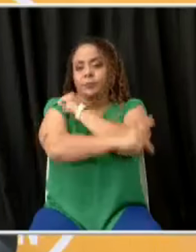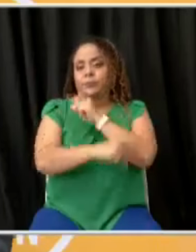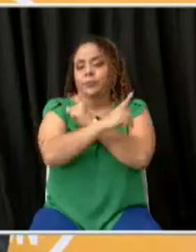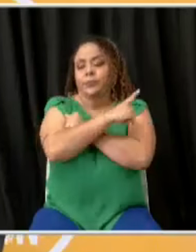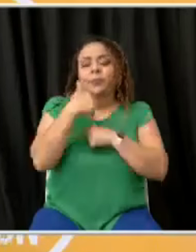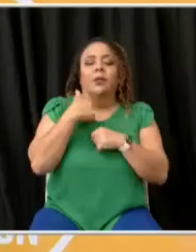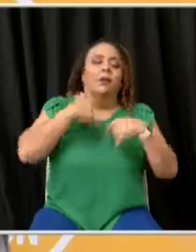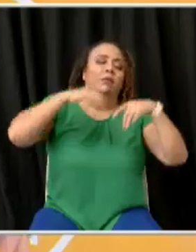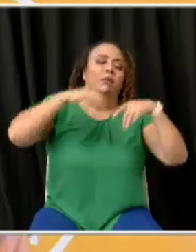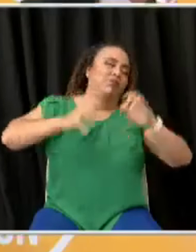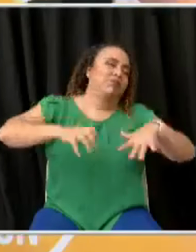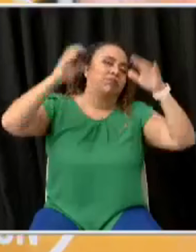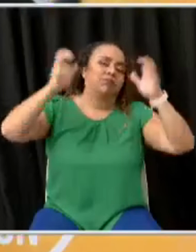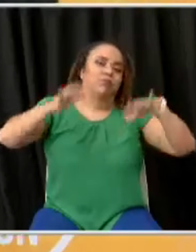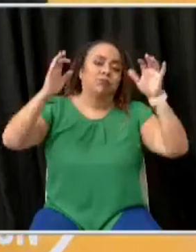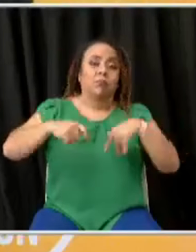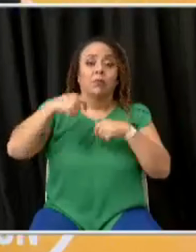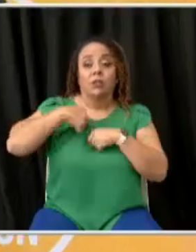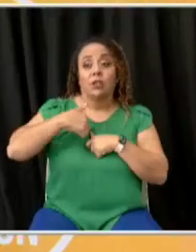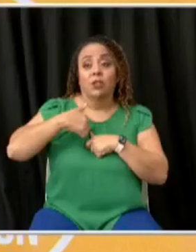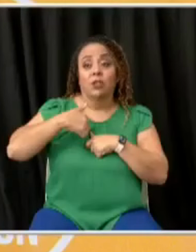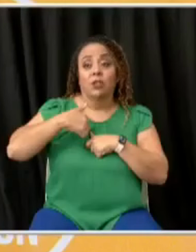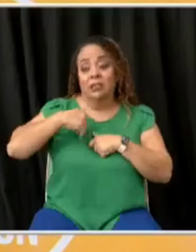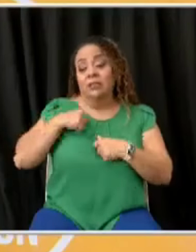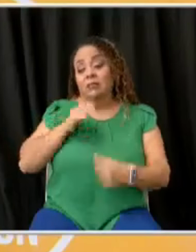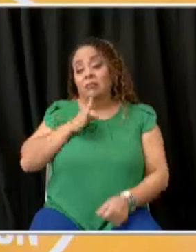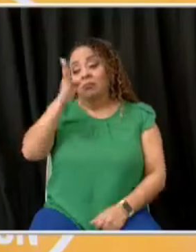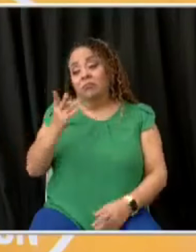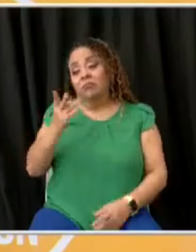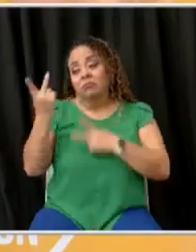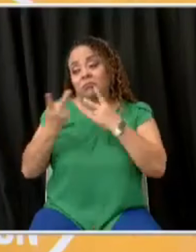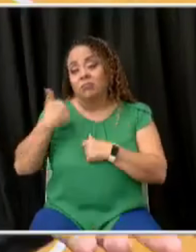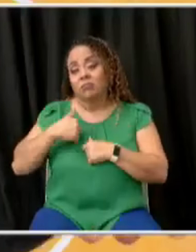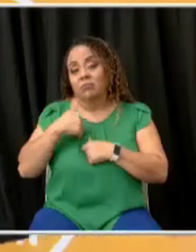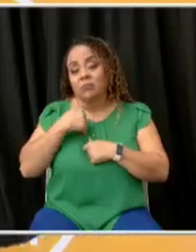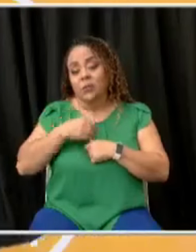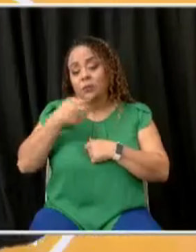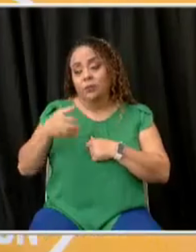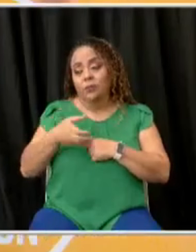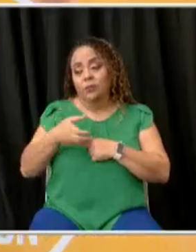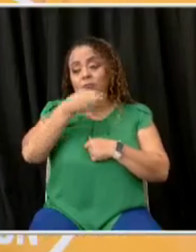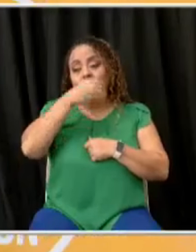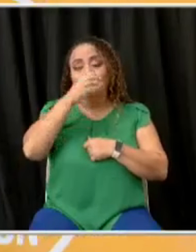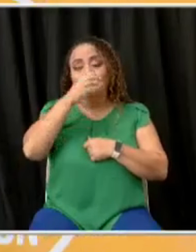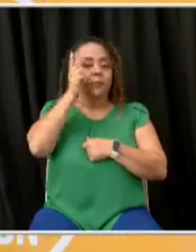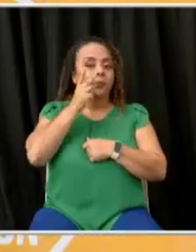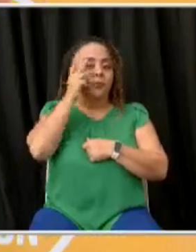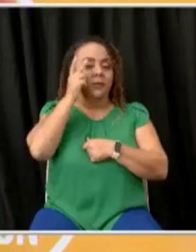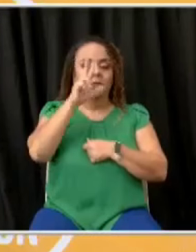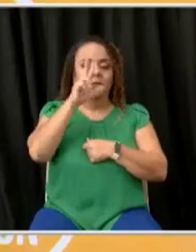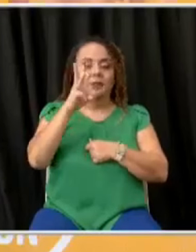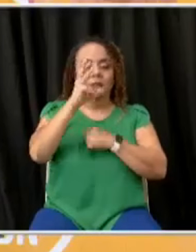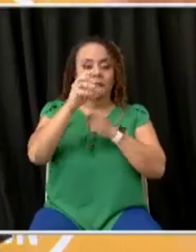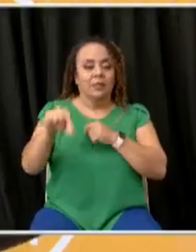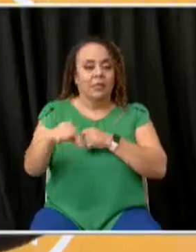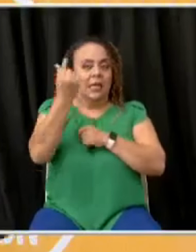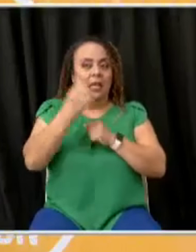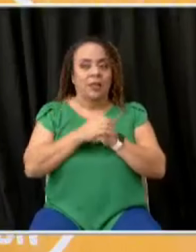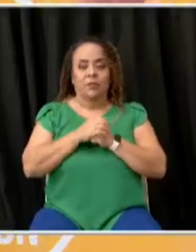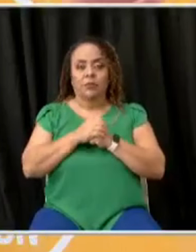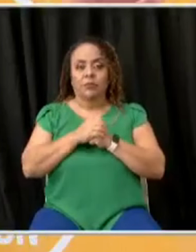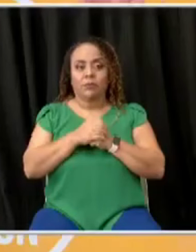un invierno, estoy en Argentina, por ejemplo, visitando a los argentinos, tomándome una copa de vino, estoy a 36 grados